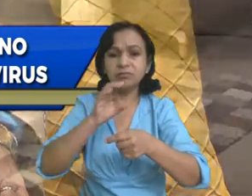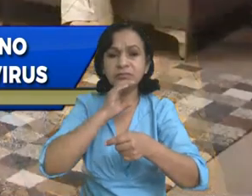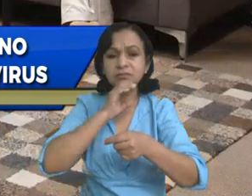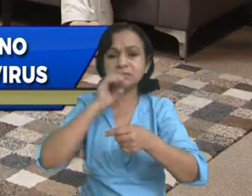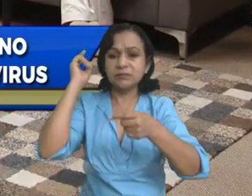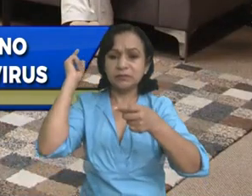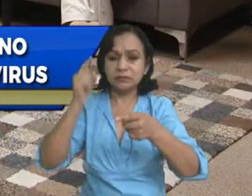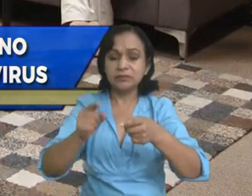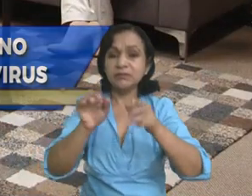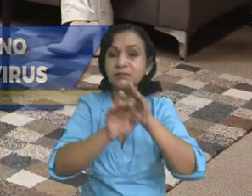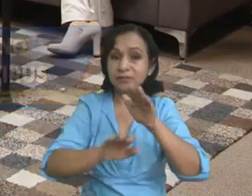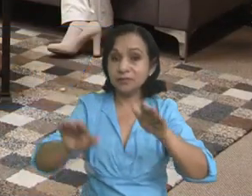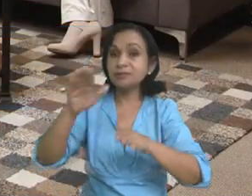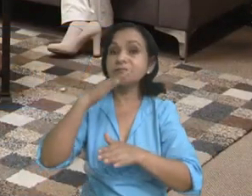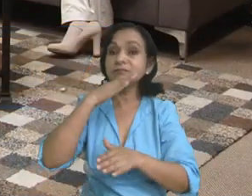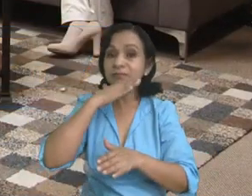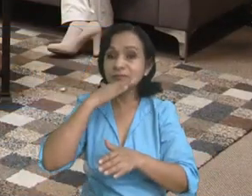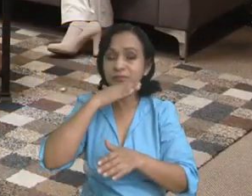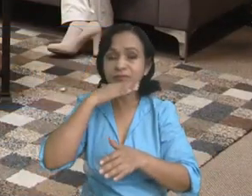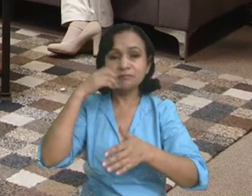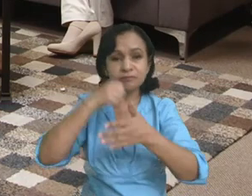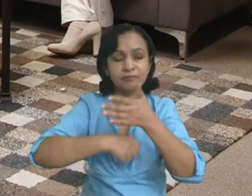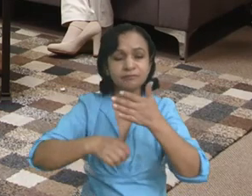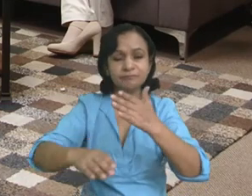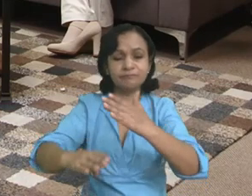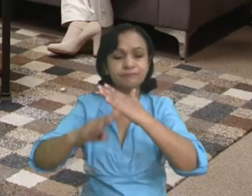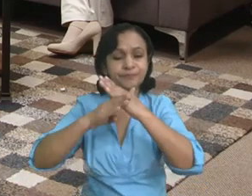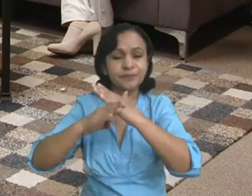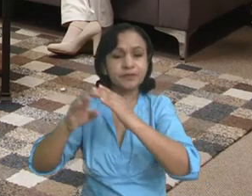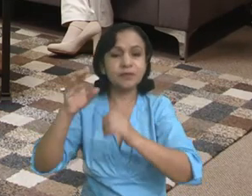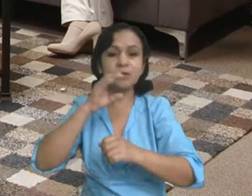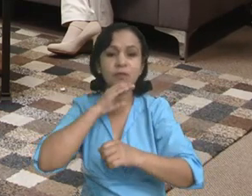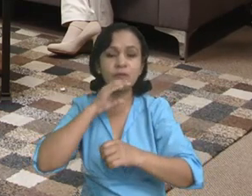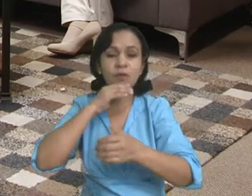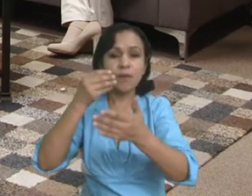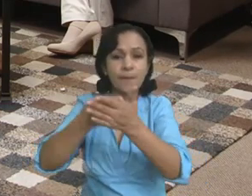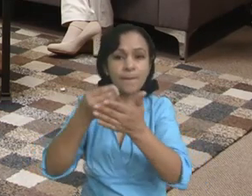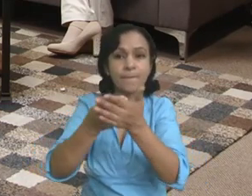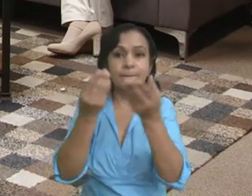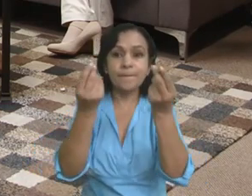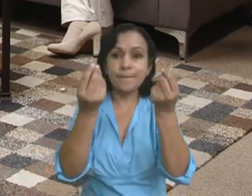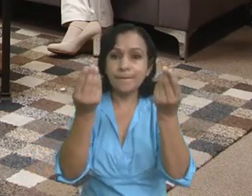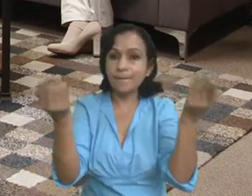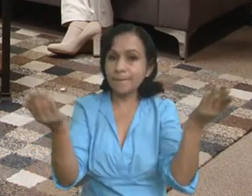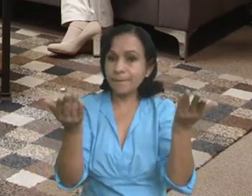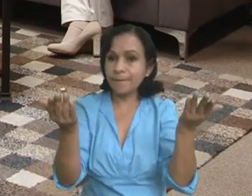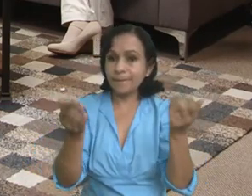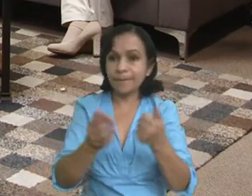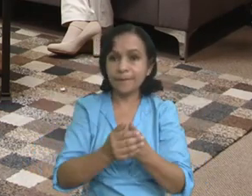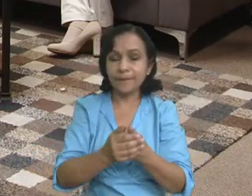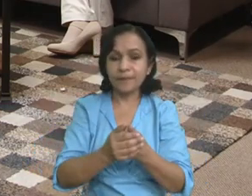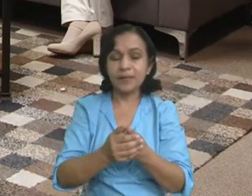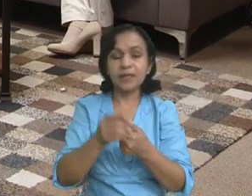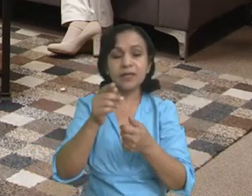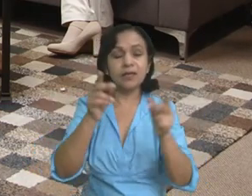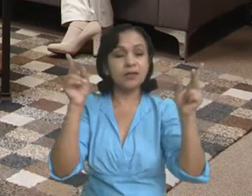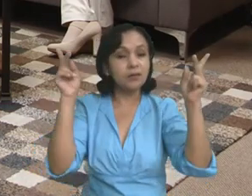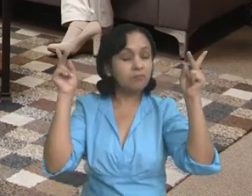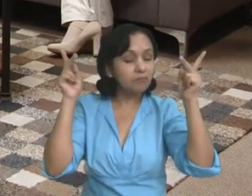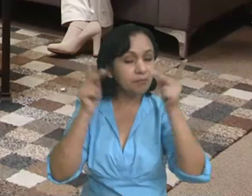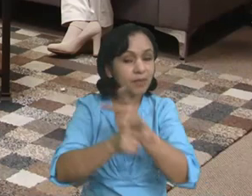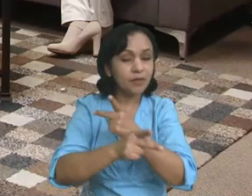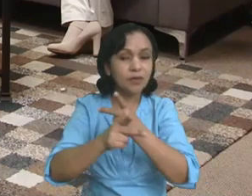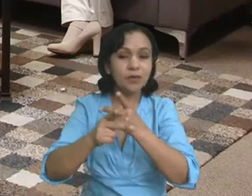que endurece y refuerza el bloqueo económico, comercial y financiero, que es el más largo en la historia de la humanidad, hay que